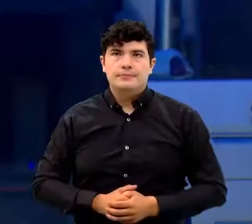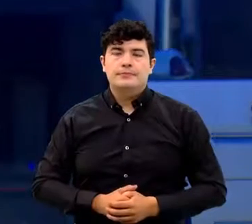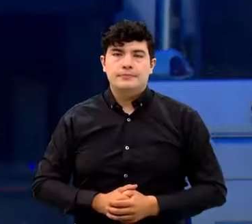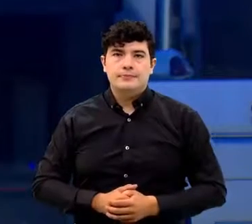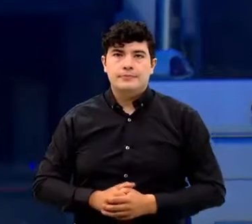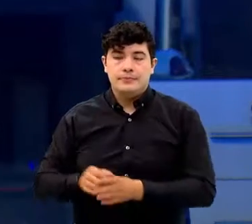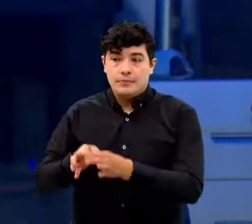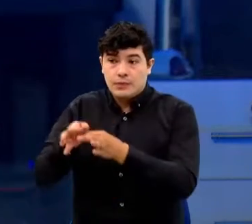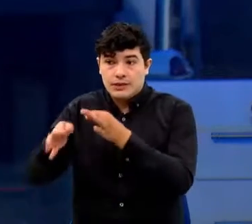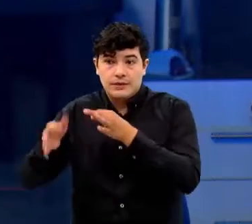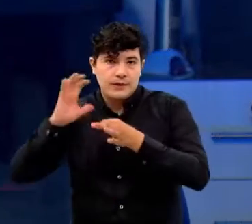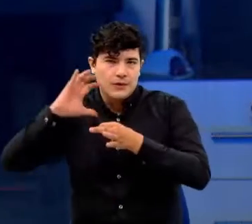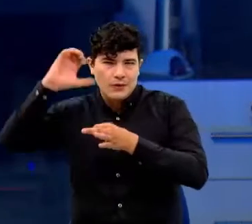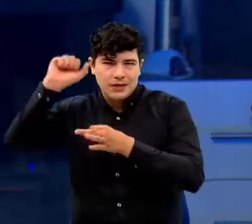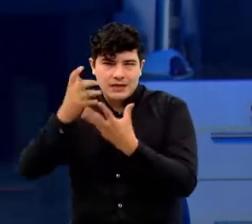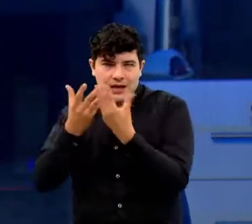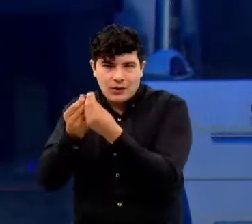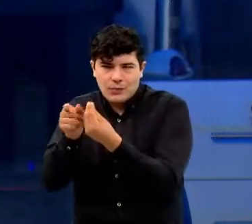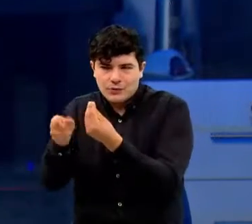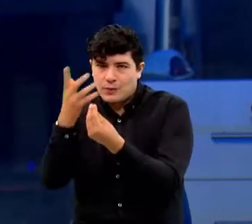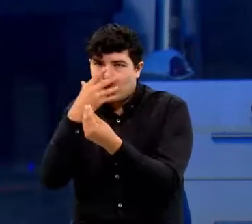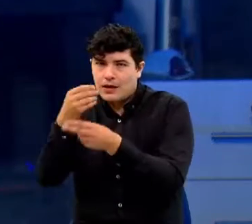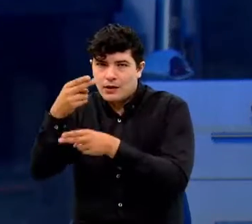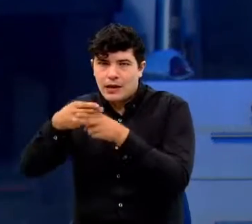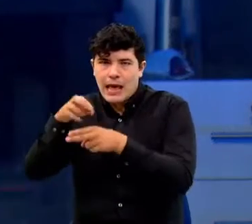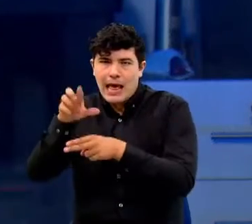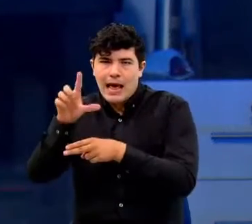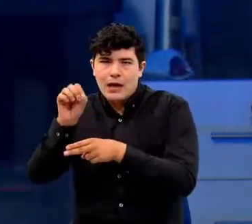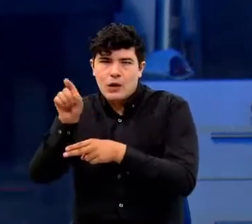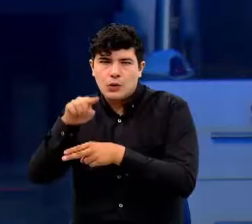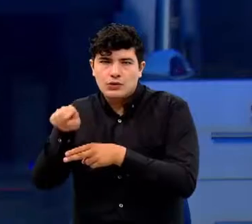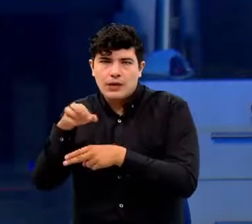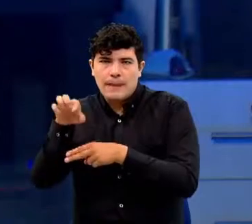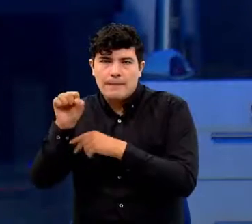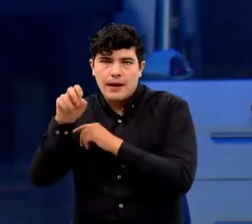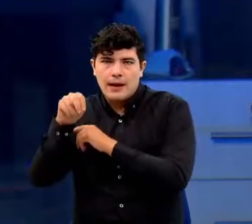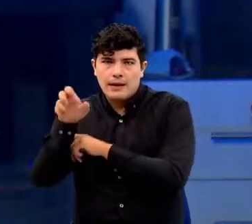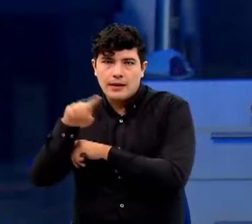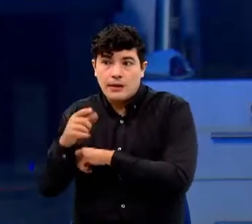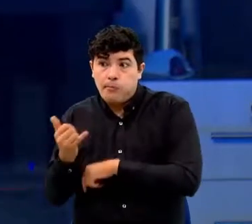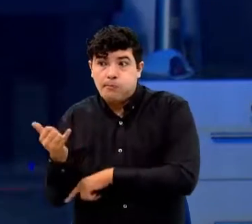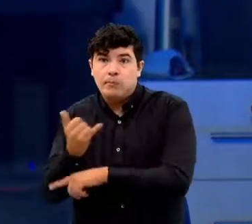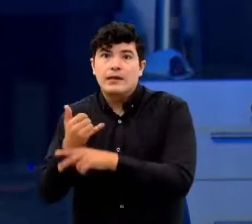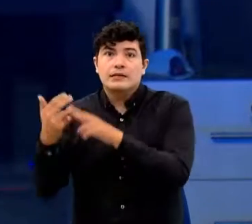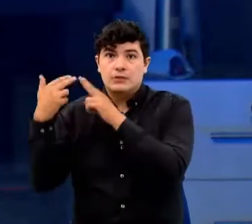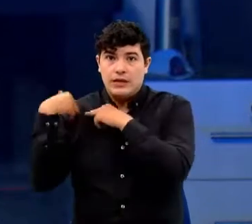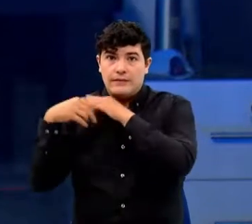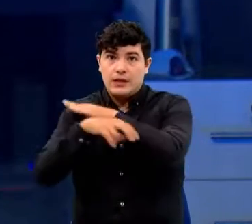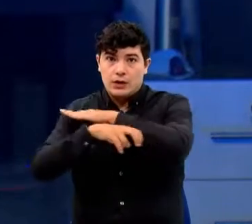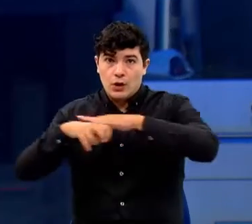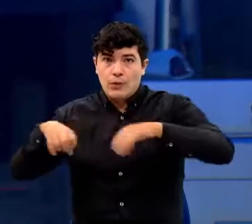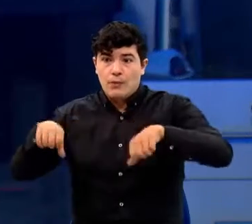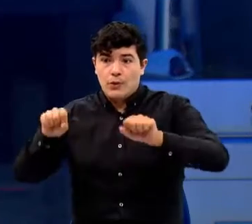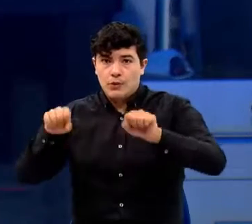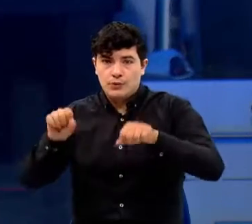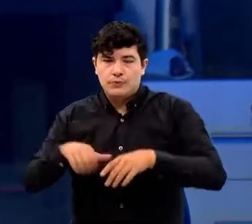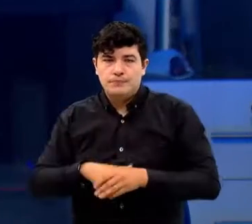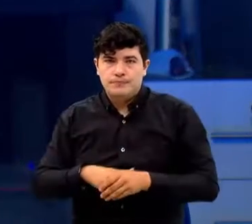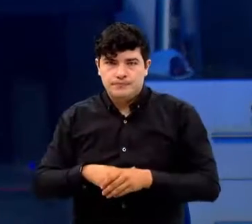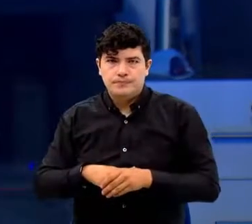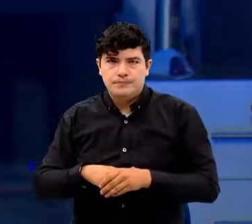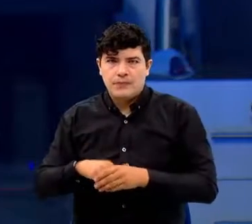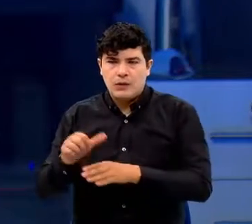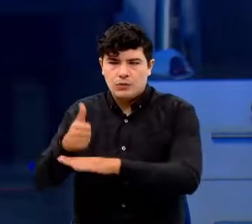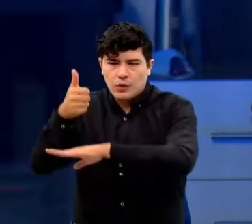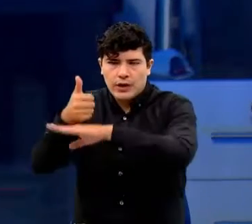En Ocaña fue desarticulada la banda delincuencial Los Panas, dedicada al hurto de motocicletas en la zona urbana del municipio. De acuerdo a la información